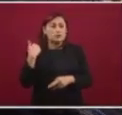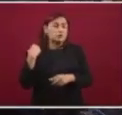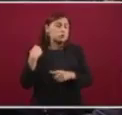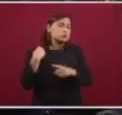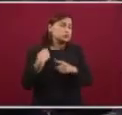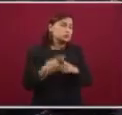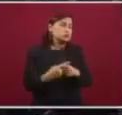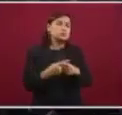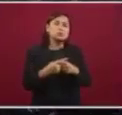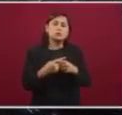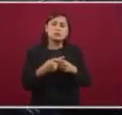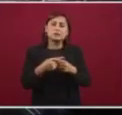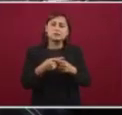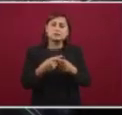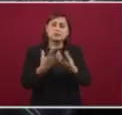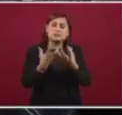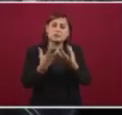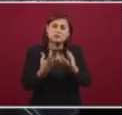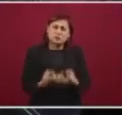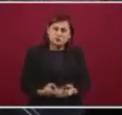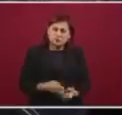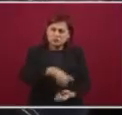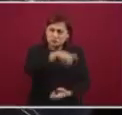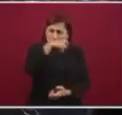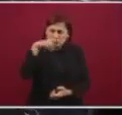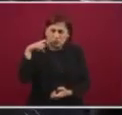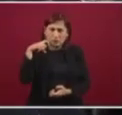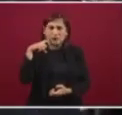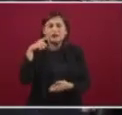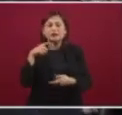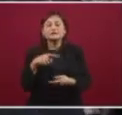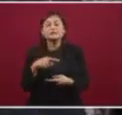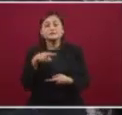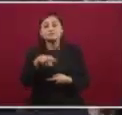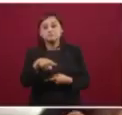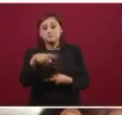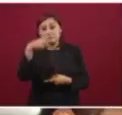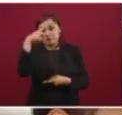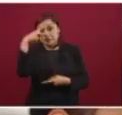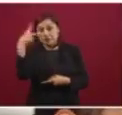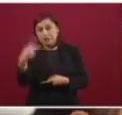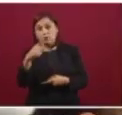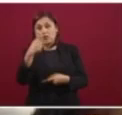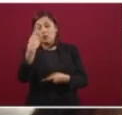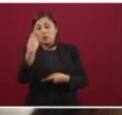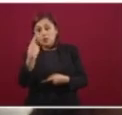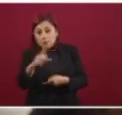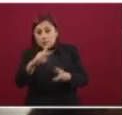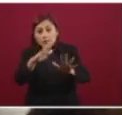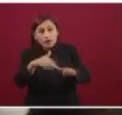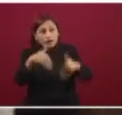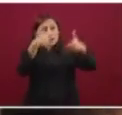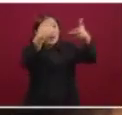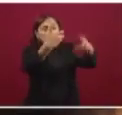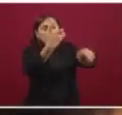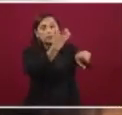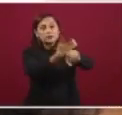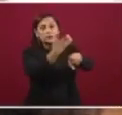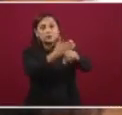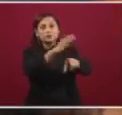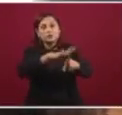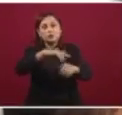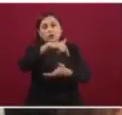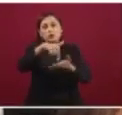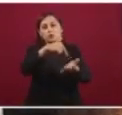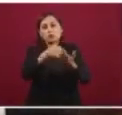lado americano o de los gringos, como decimos nosotros, pues allí en Yuma, a menos de 29 minutos, hay